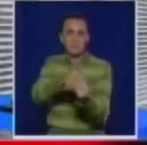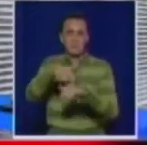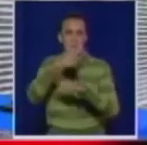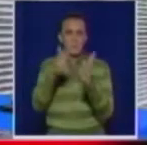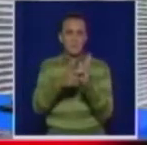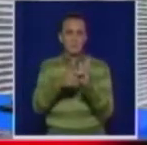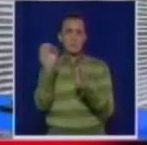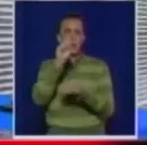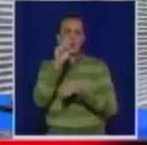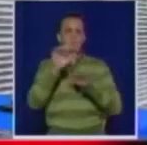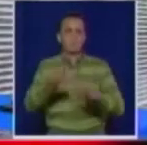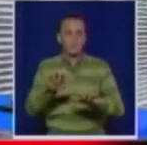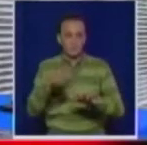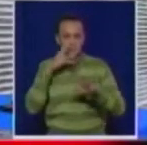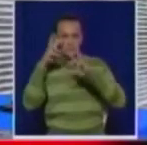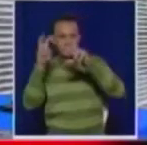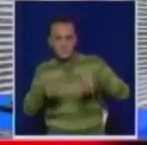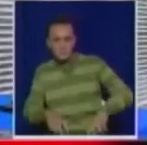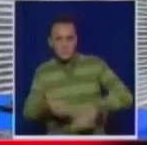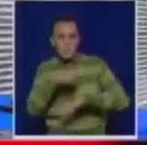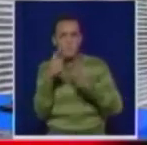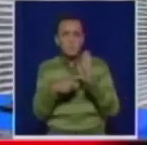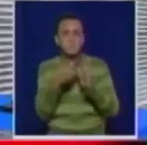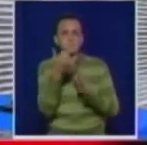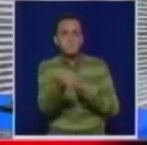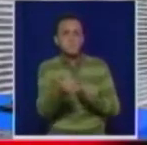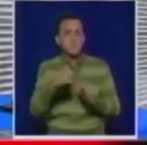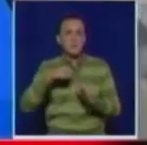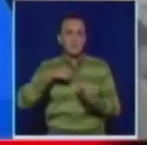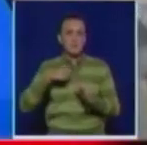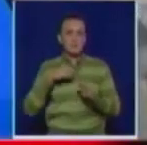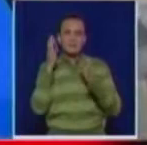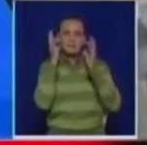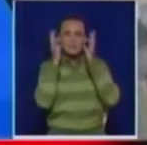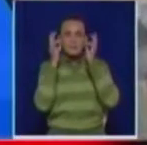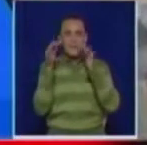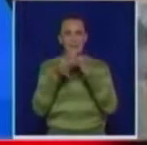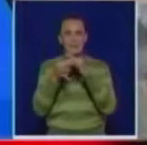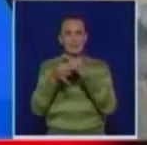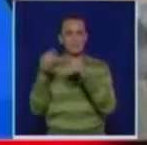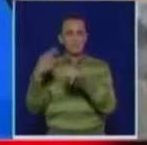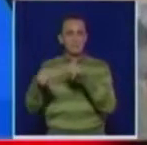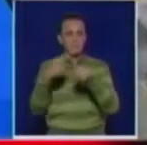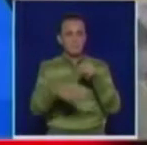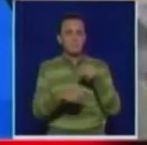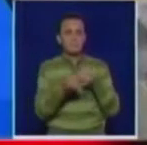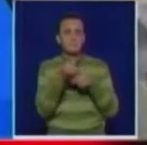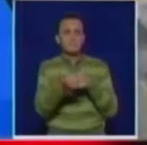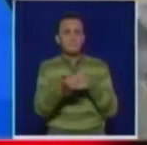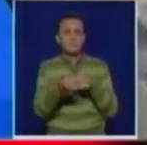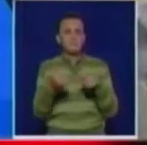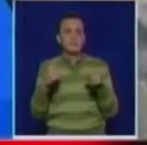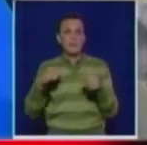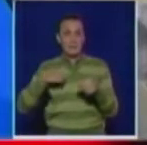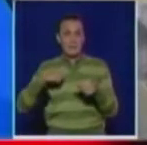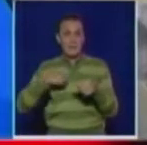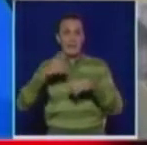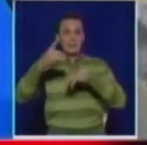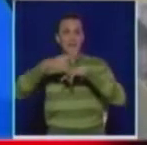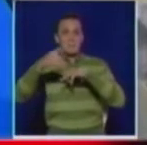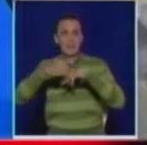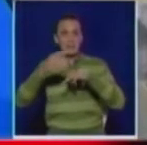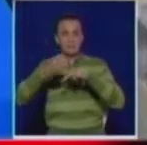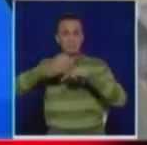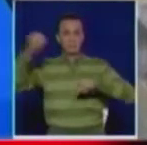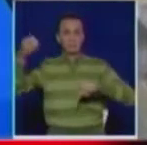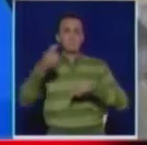el vehículo y, después de inspeccionar, encontraron en su poder 6 juegos de aretes y 8 anillos, algunos de los cuales poseían circones y diamantes avaluados en más de